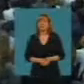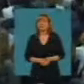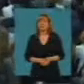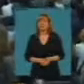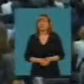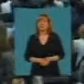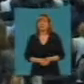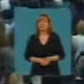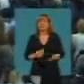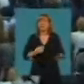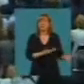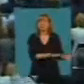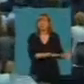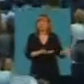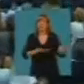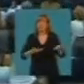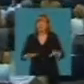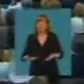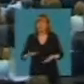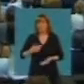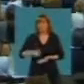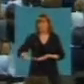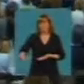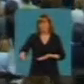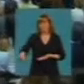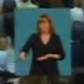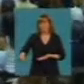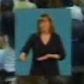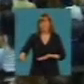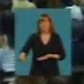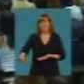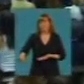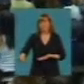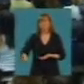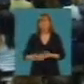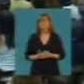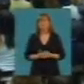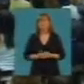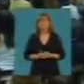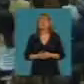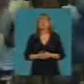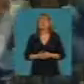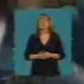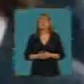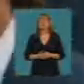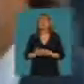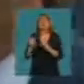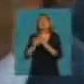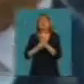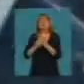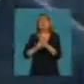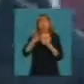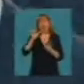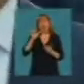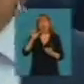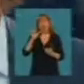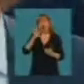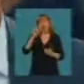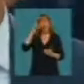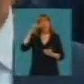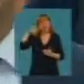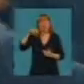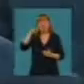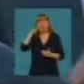Invitamos a realizar la jura a continuación el señor doctor Hernán Gaspar Lorenzino como Ministro de Economía y